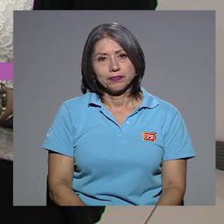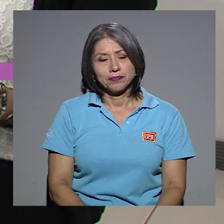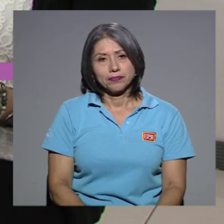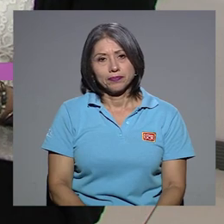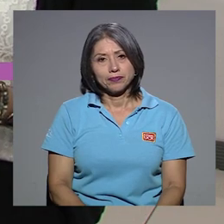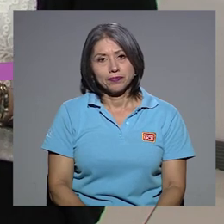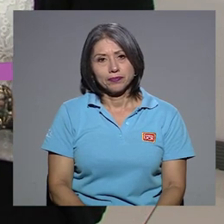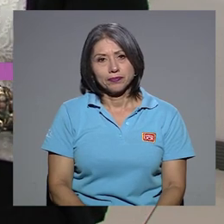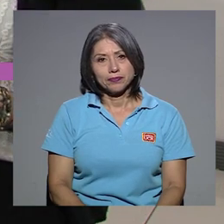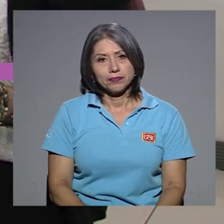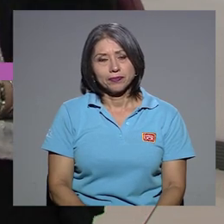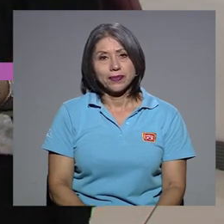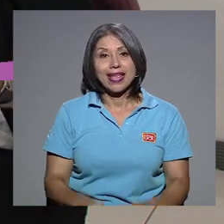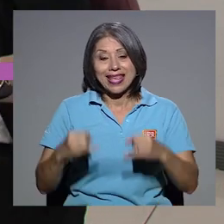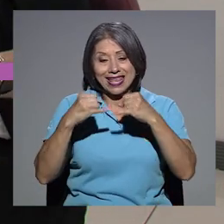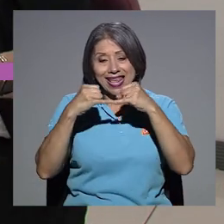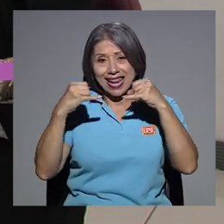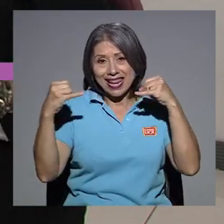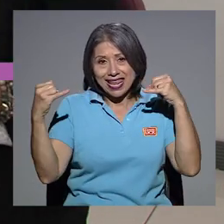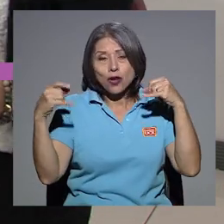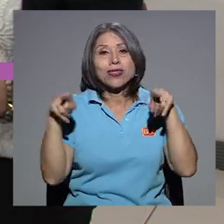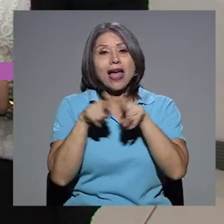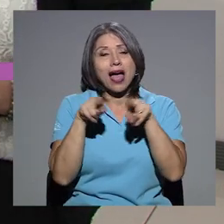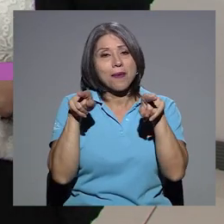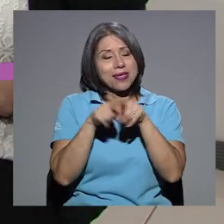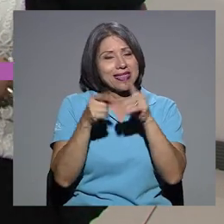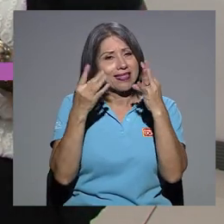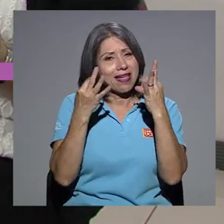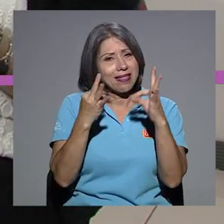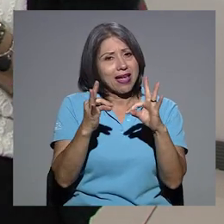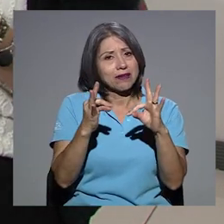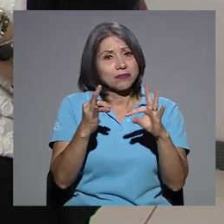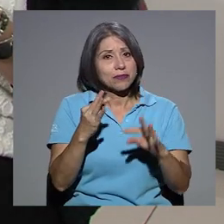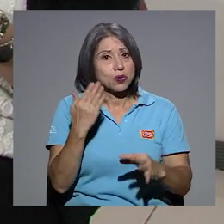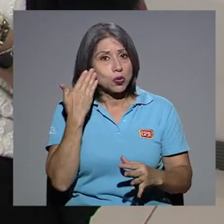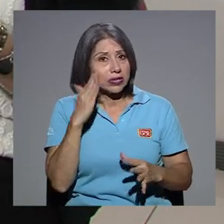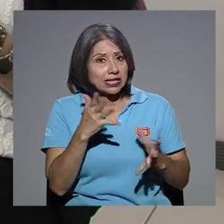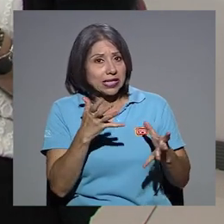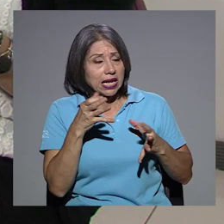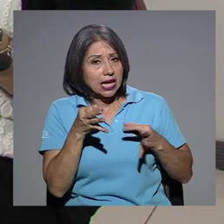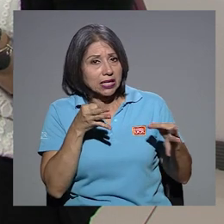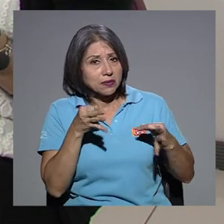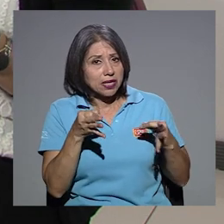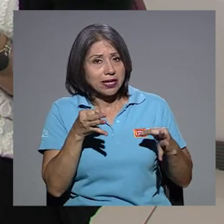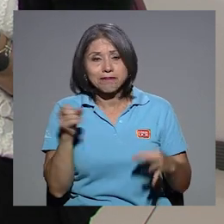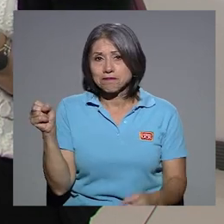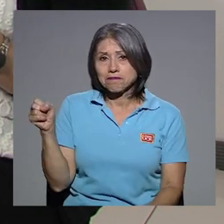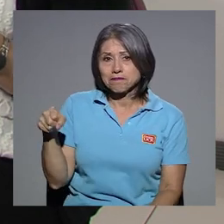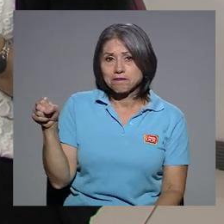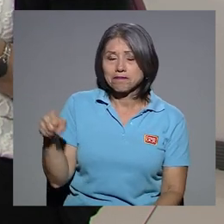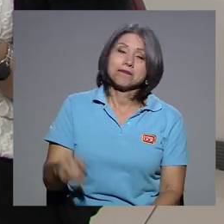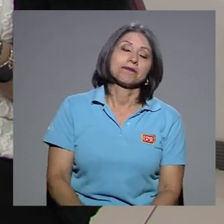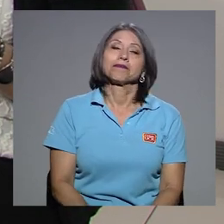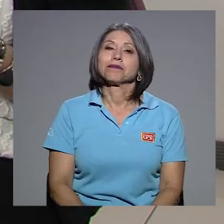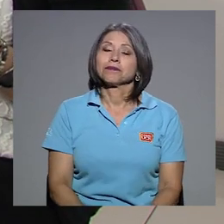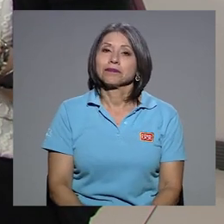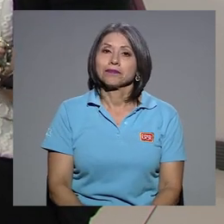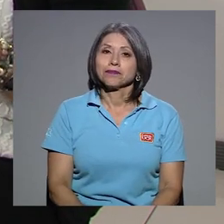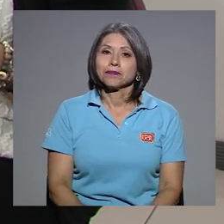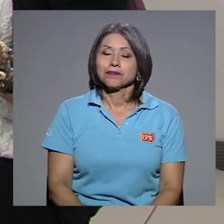¿Okay? Y el hilo, también tratar de hacerlo también. Sí, no sé si quiere que le explique.